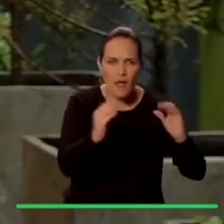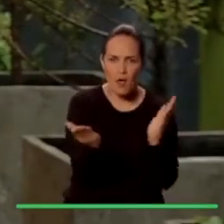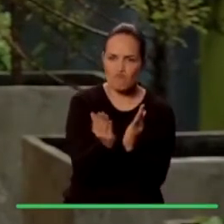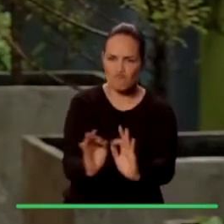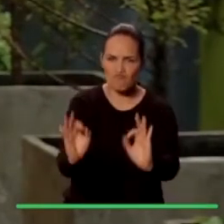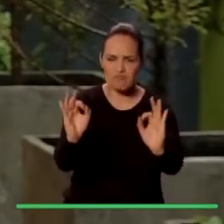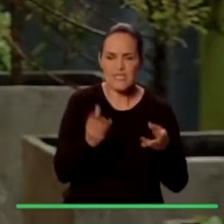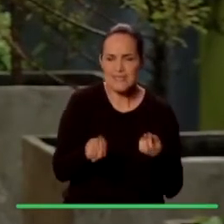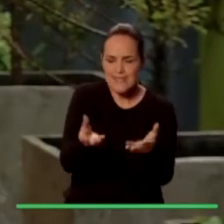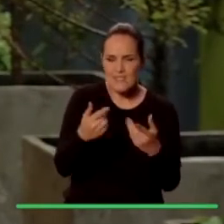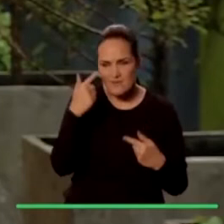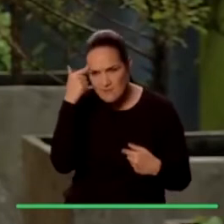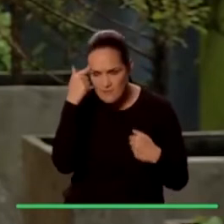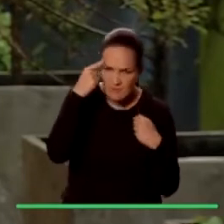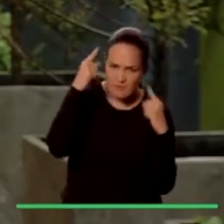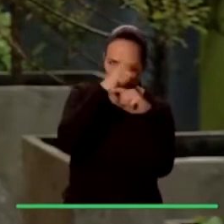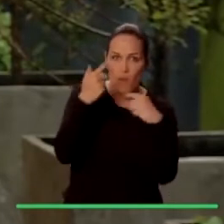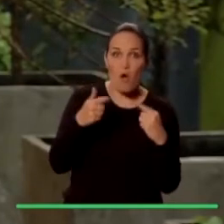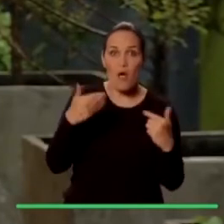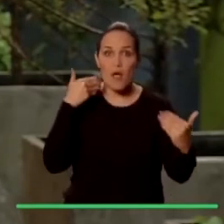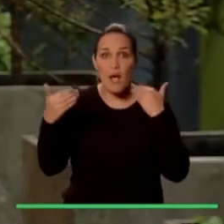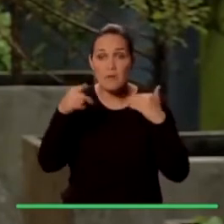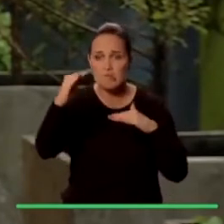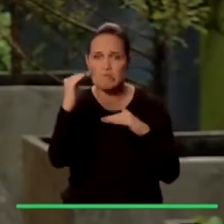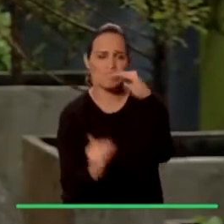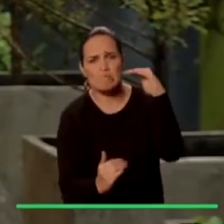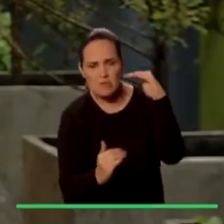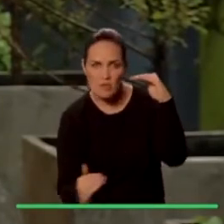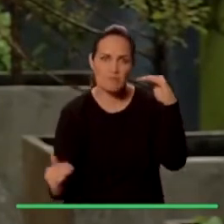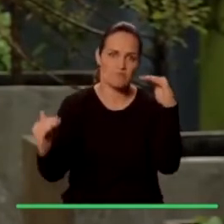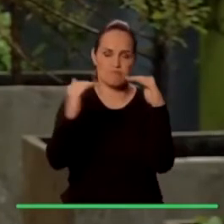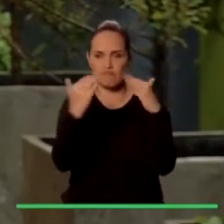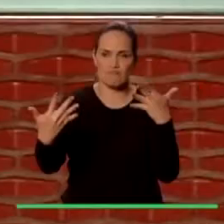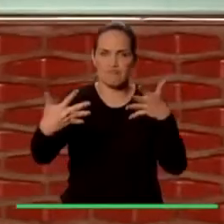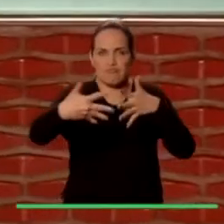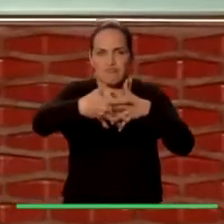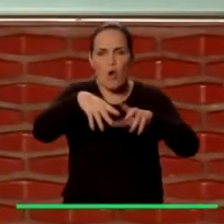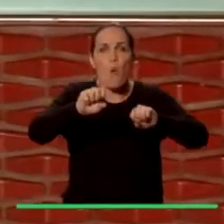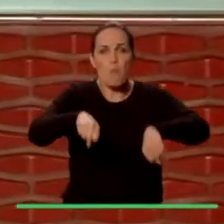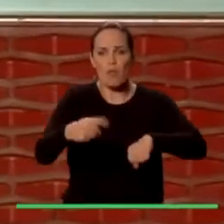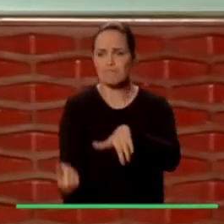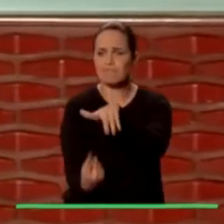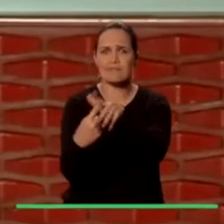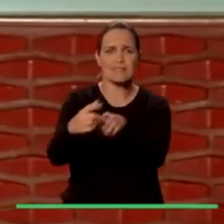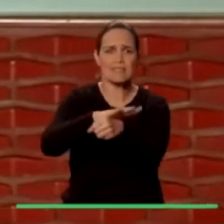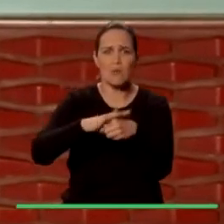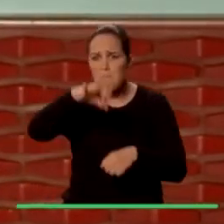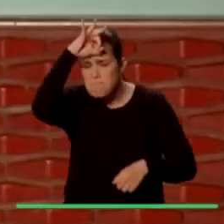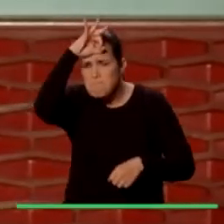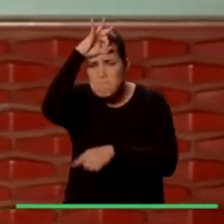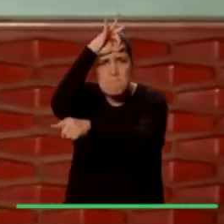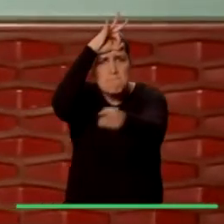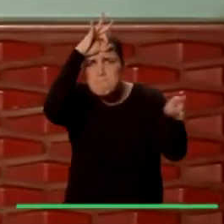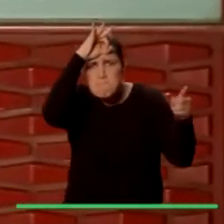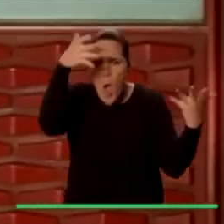llevar educación a los campesinos y que a través de la educación los campesinos pudieran superar esa situación. Que nacía